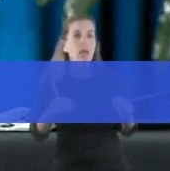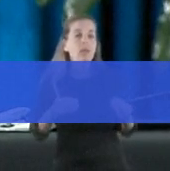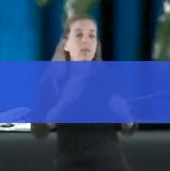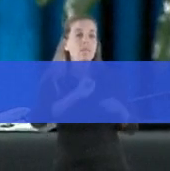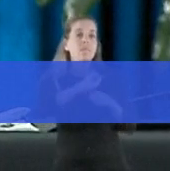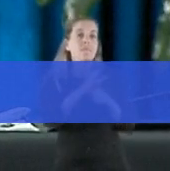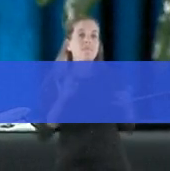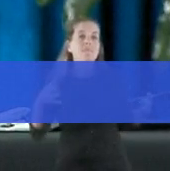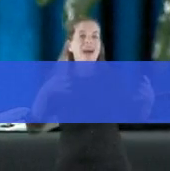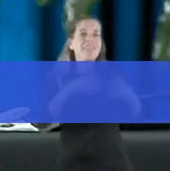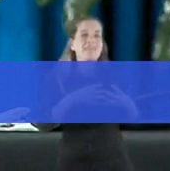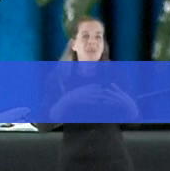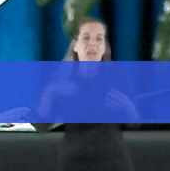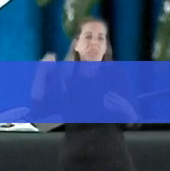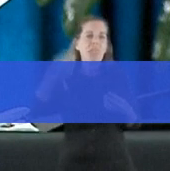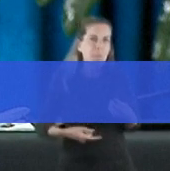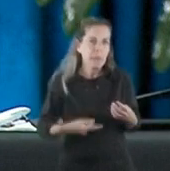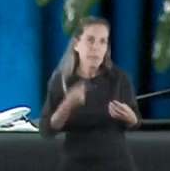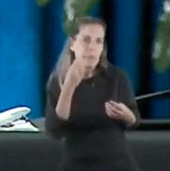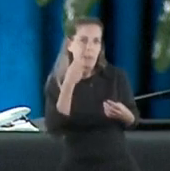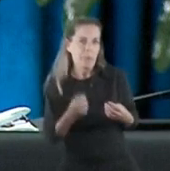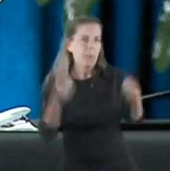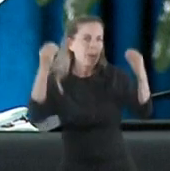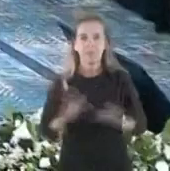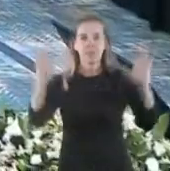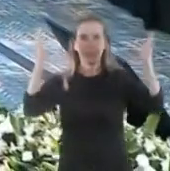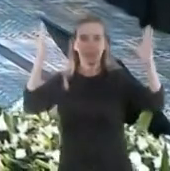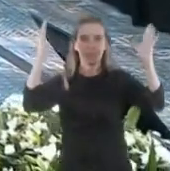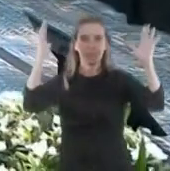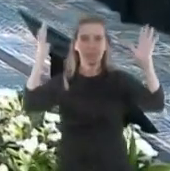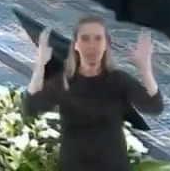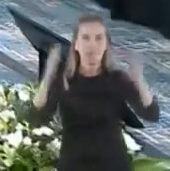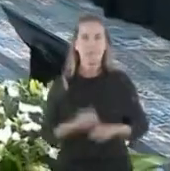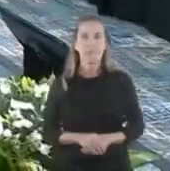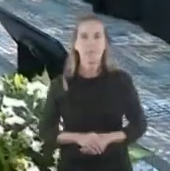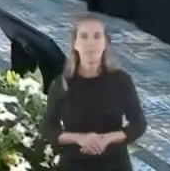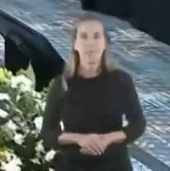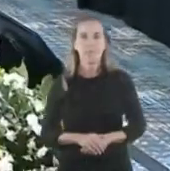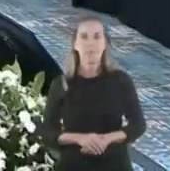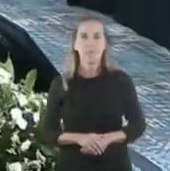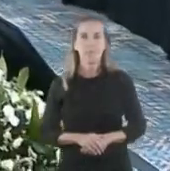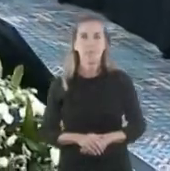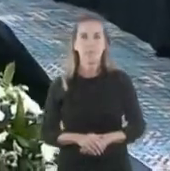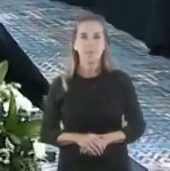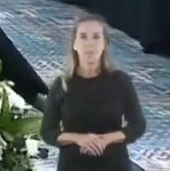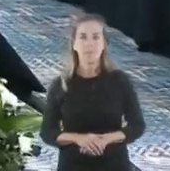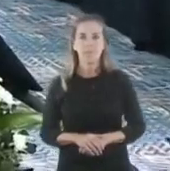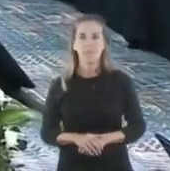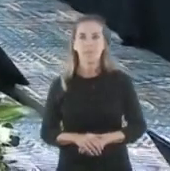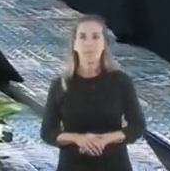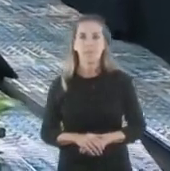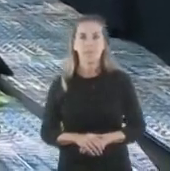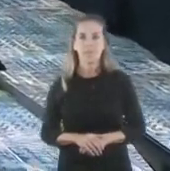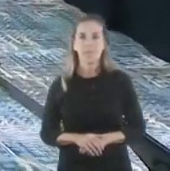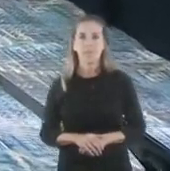la pandemia hemos visto como los sectores de ultraderecha se han puesto de pie y están amenazando a cada uno de